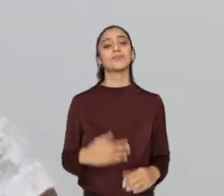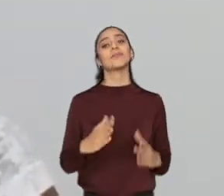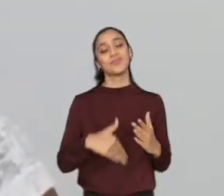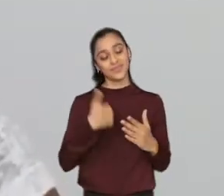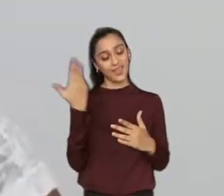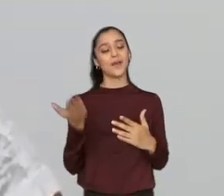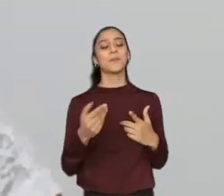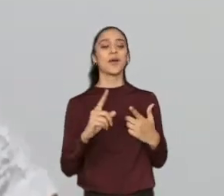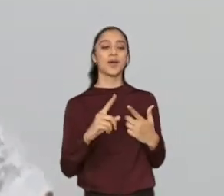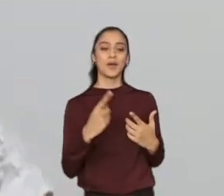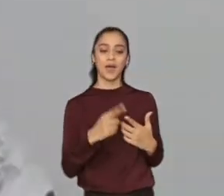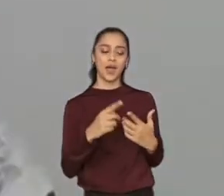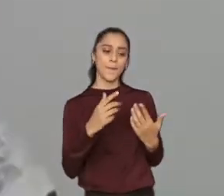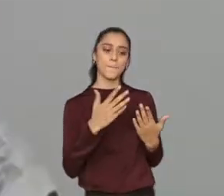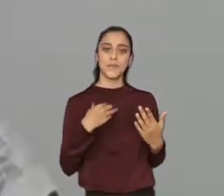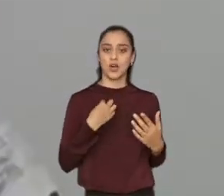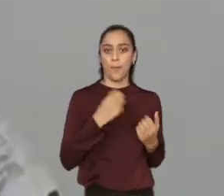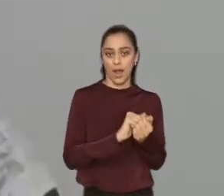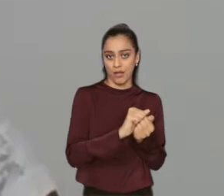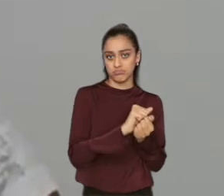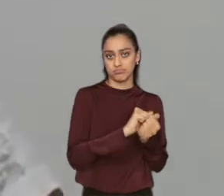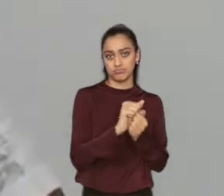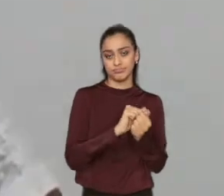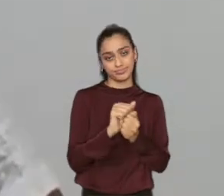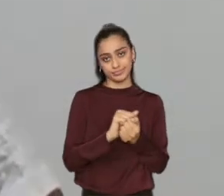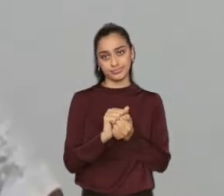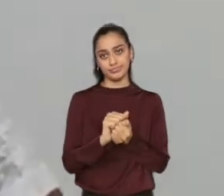Y después lavo mi ropa.